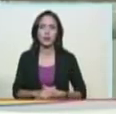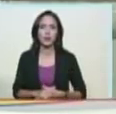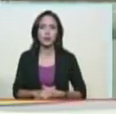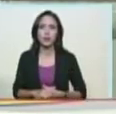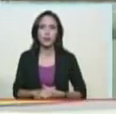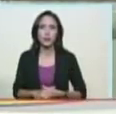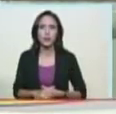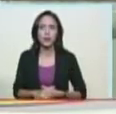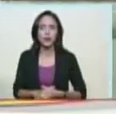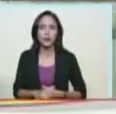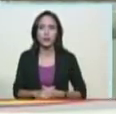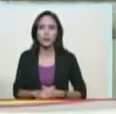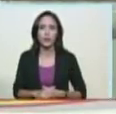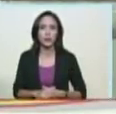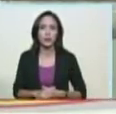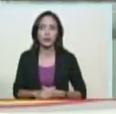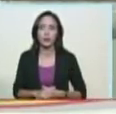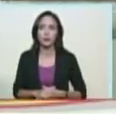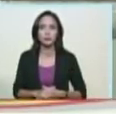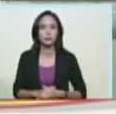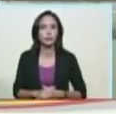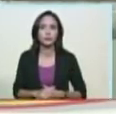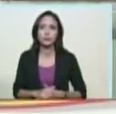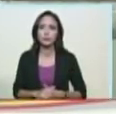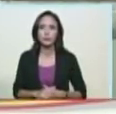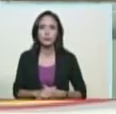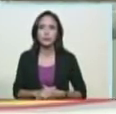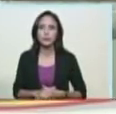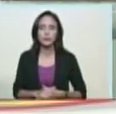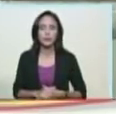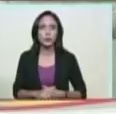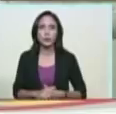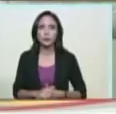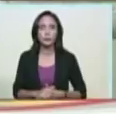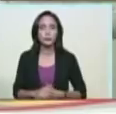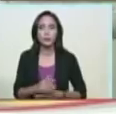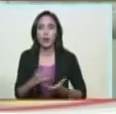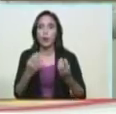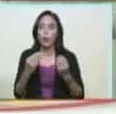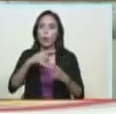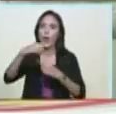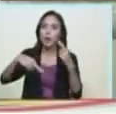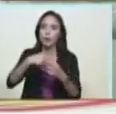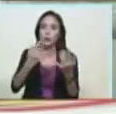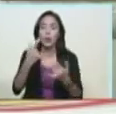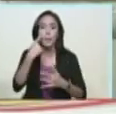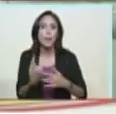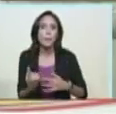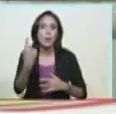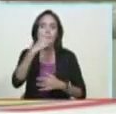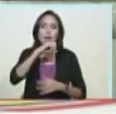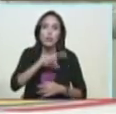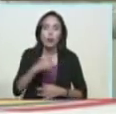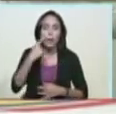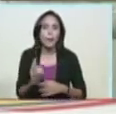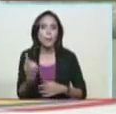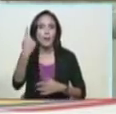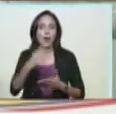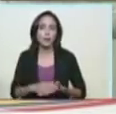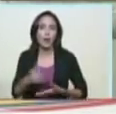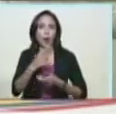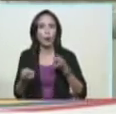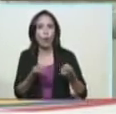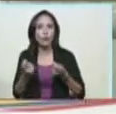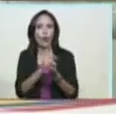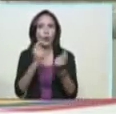entre el año 2004 2014 la revolución bolivariana por primera vez a través del